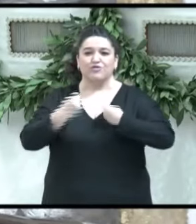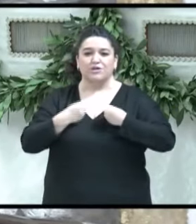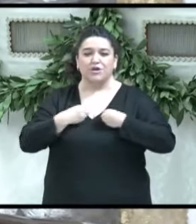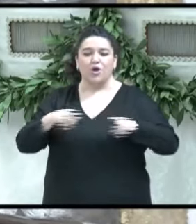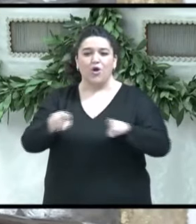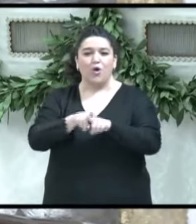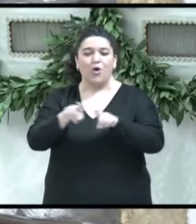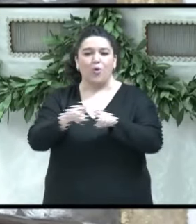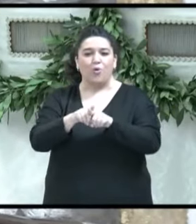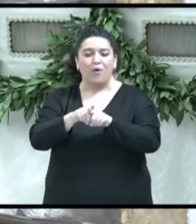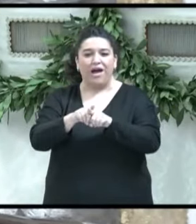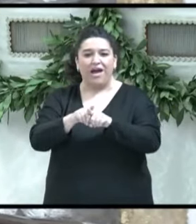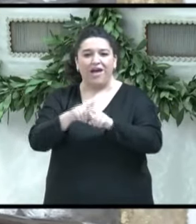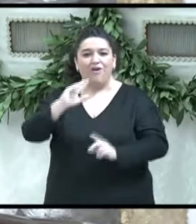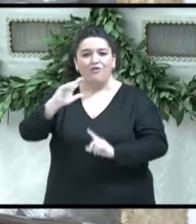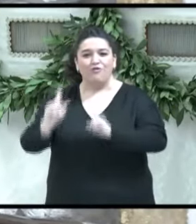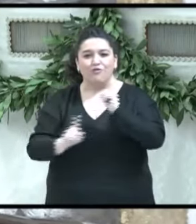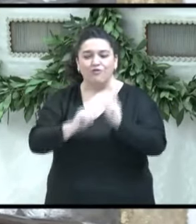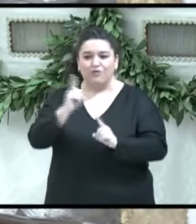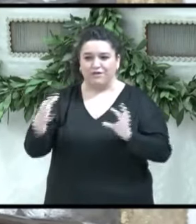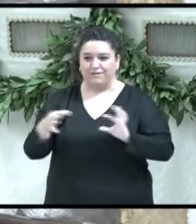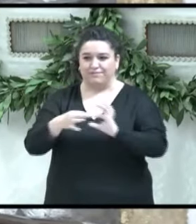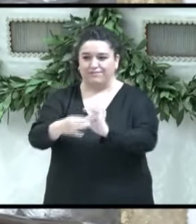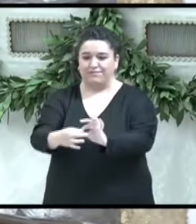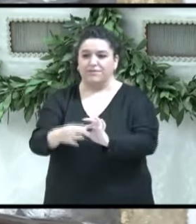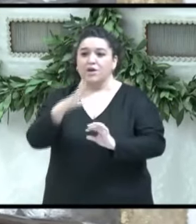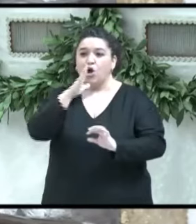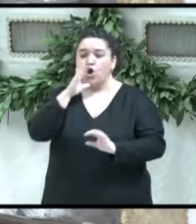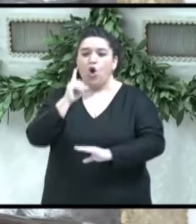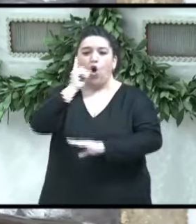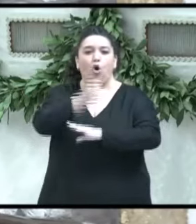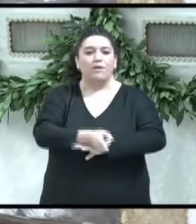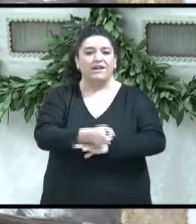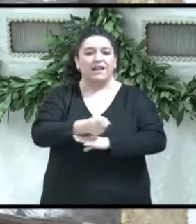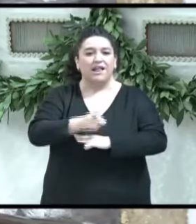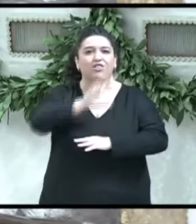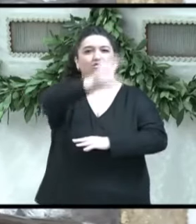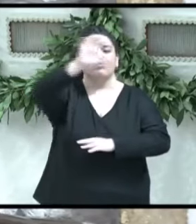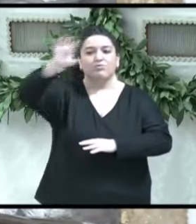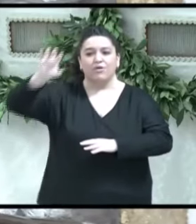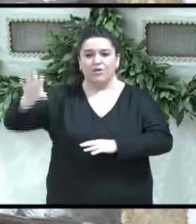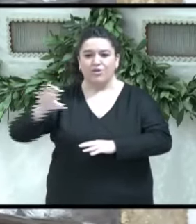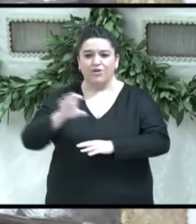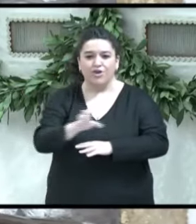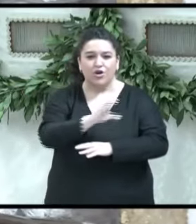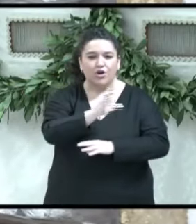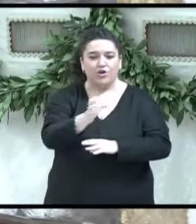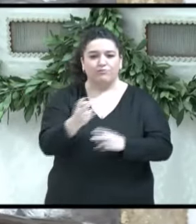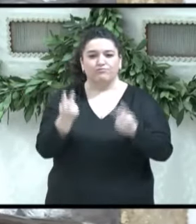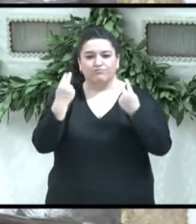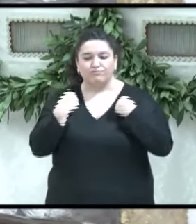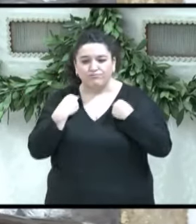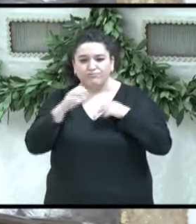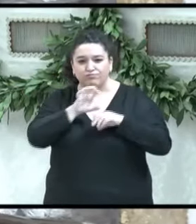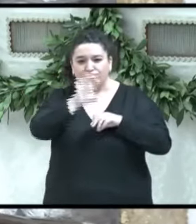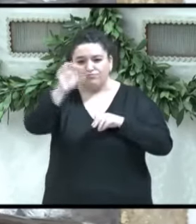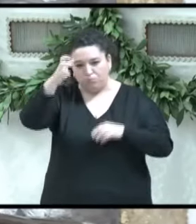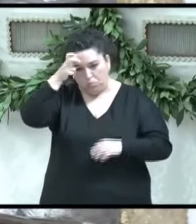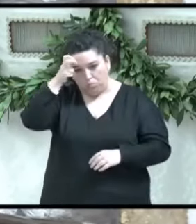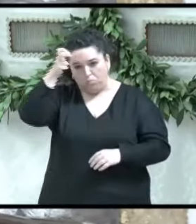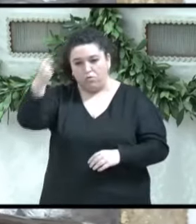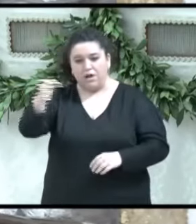como chispas que prenden por un Cañaveral gobernarán naciones someterán pueblos y su señor